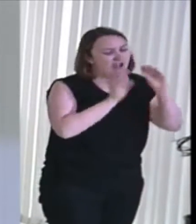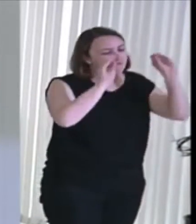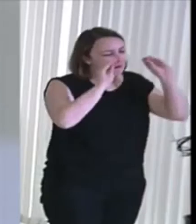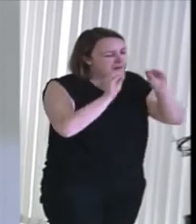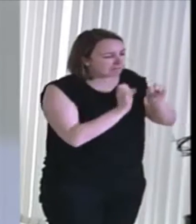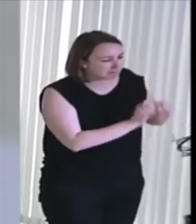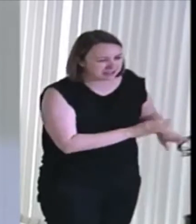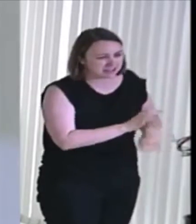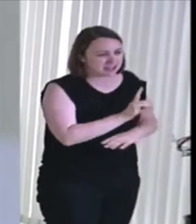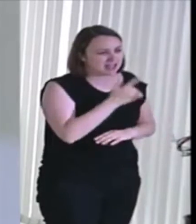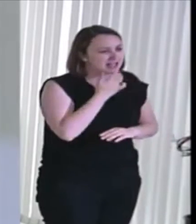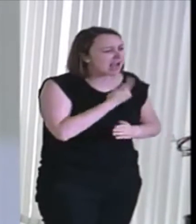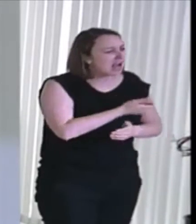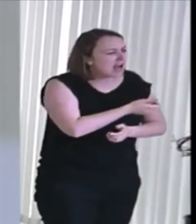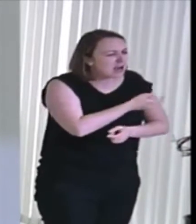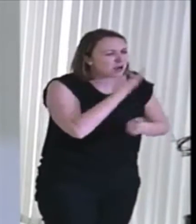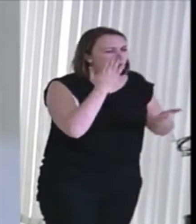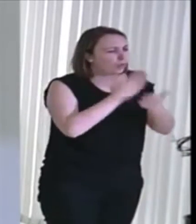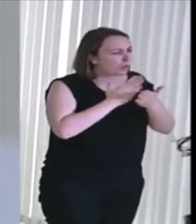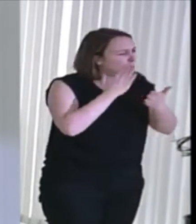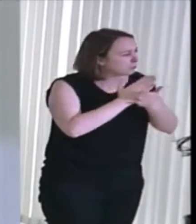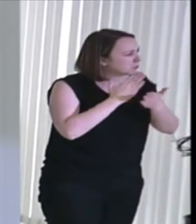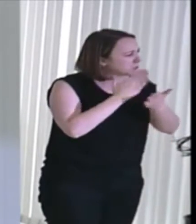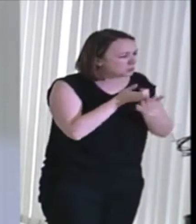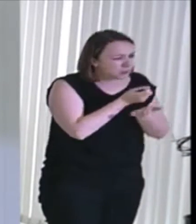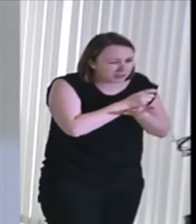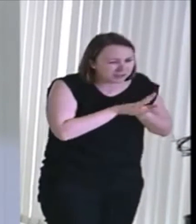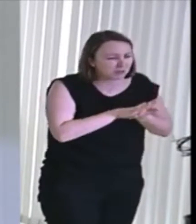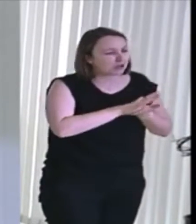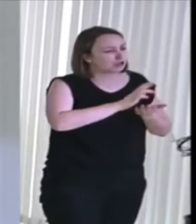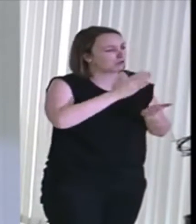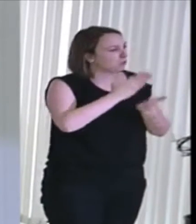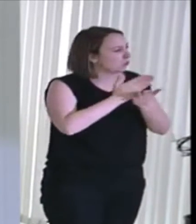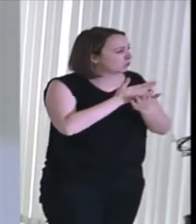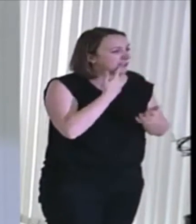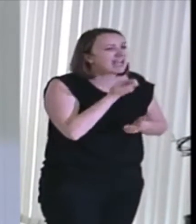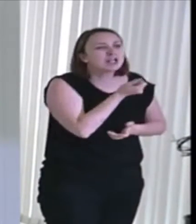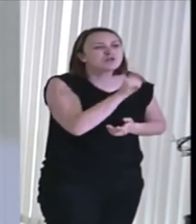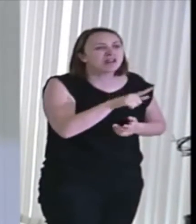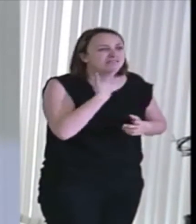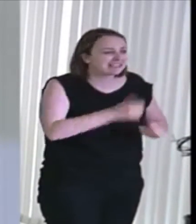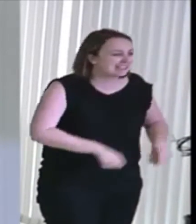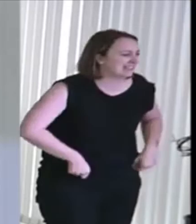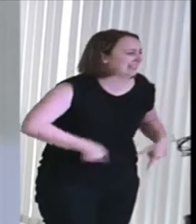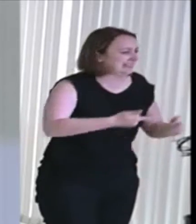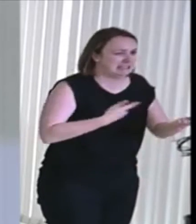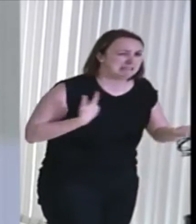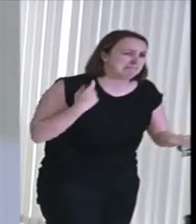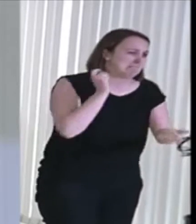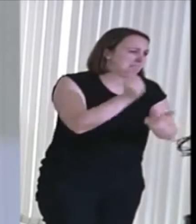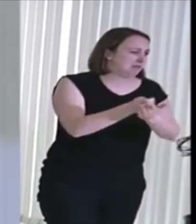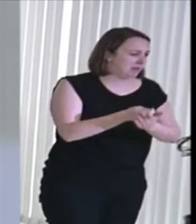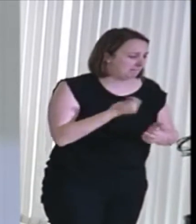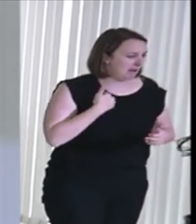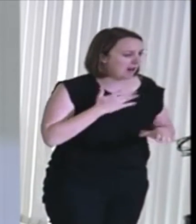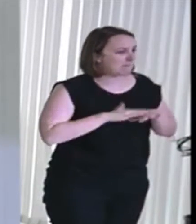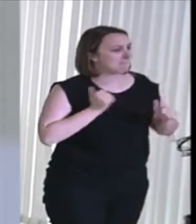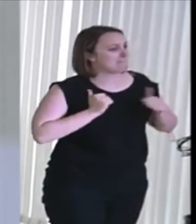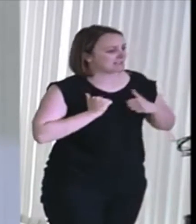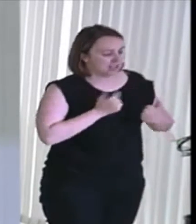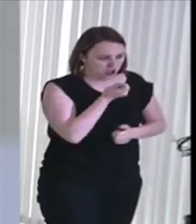de buscar. Hay un montón de cursos y recursos gratuitos que no necesitas gastarte el pastón en el máster, en el